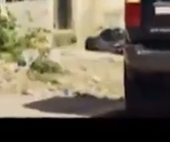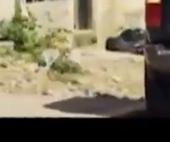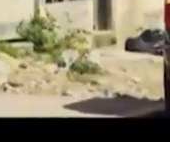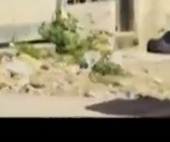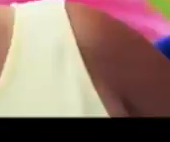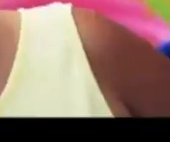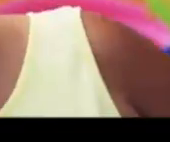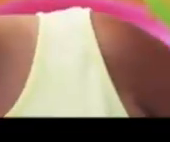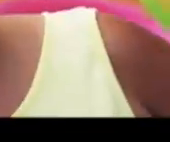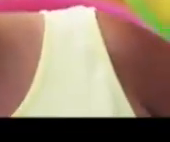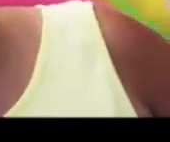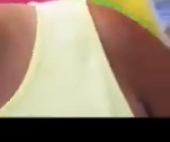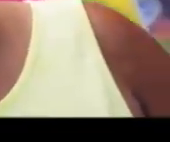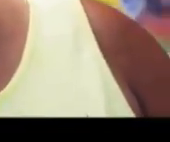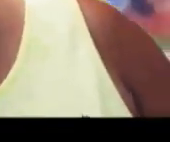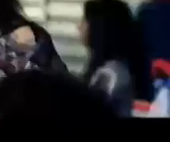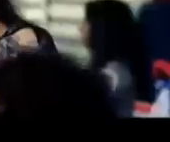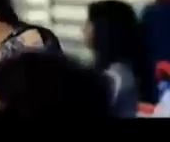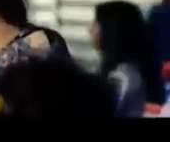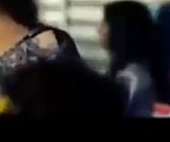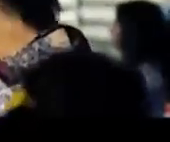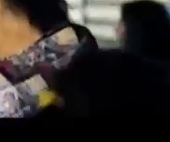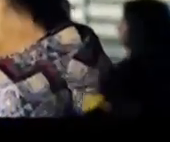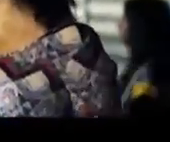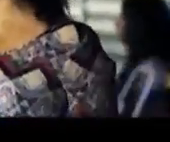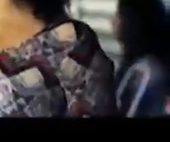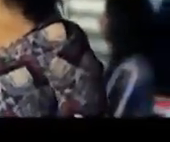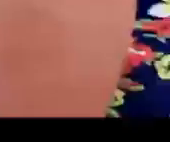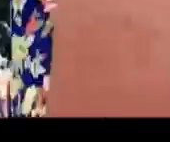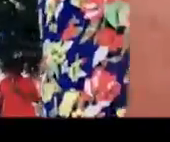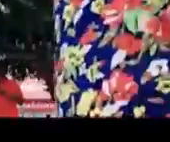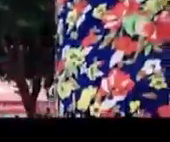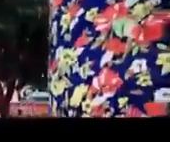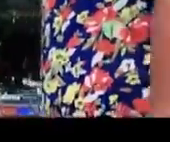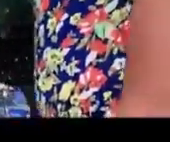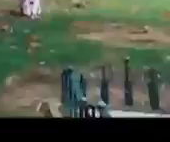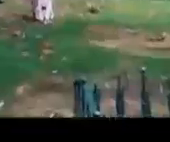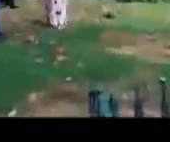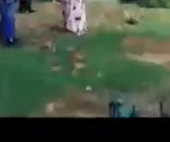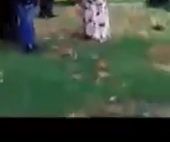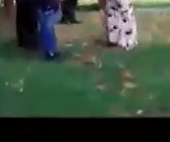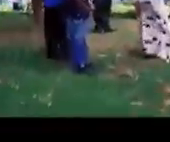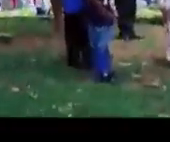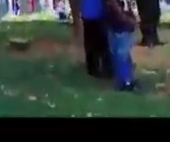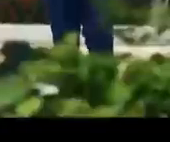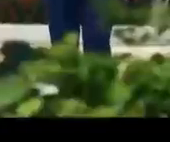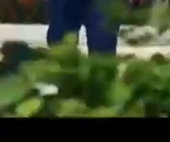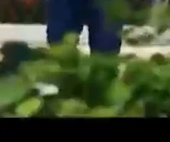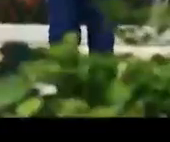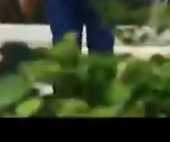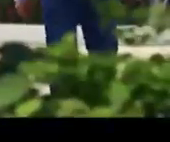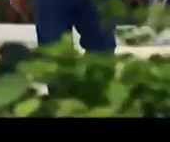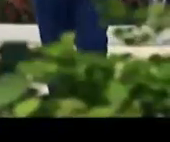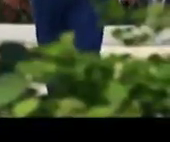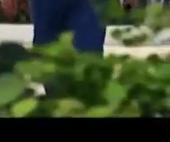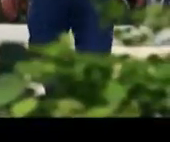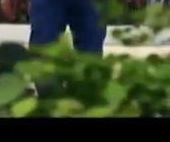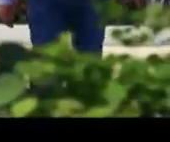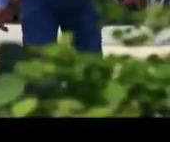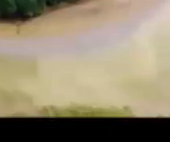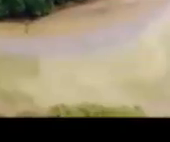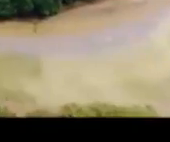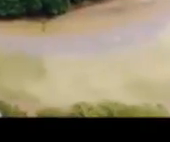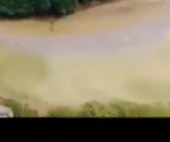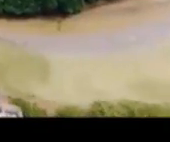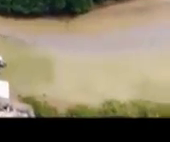no se actualiza y no está a la par con las redes sociales, con las tendencias sociales, se está quedando. Perfeccionando no solo periodistas medio impresos, sino como